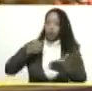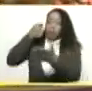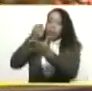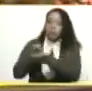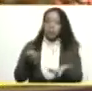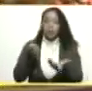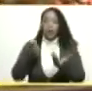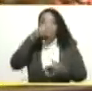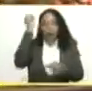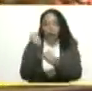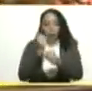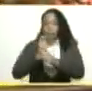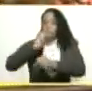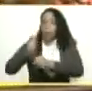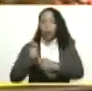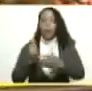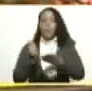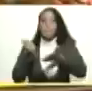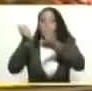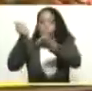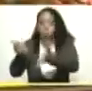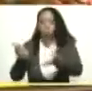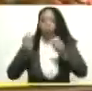salarios, sus bonos permanentes?